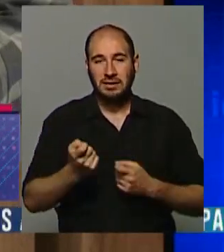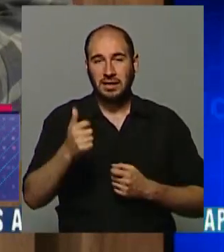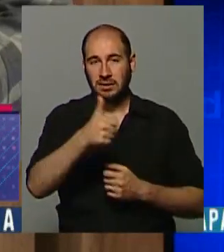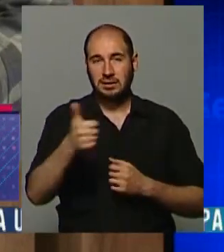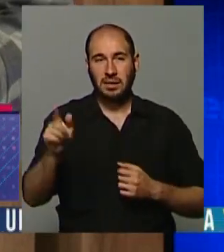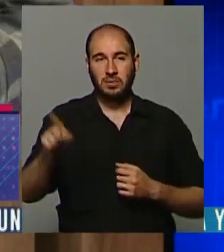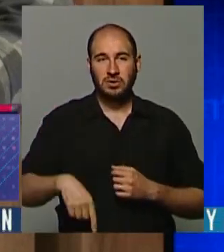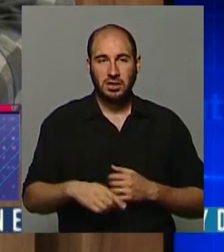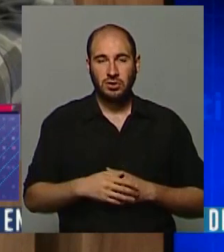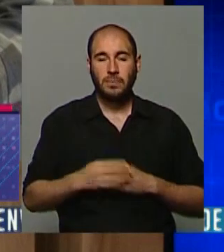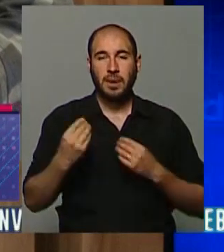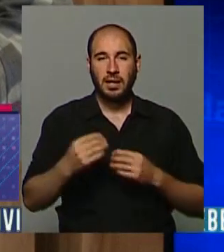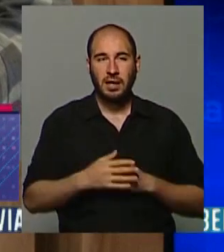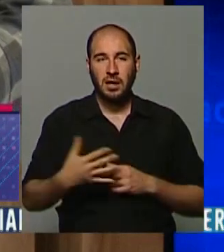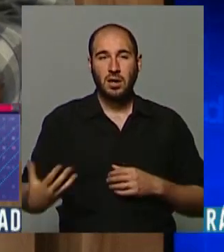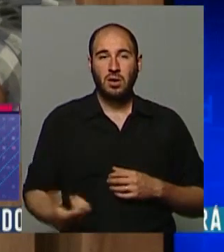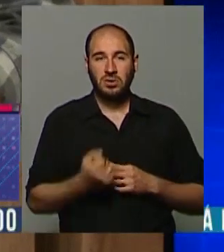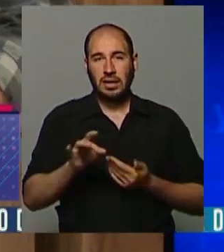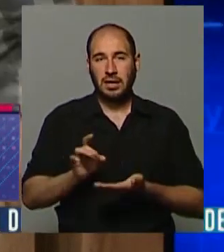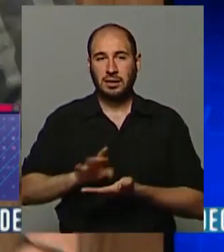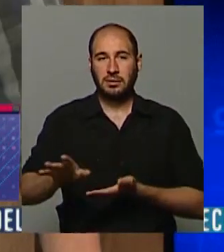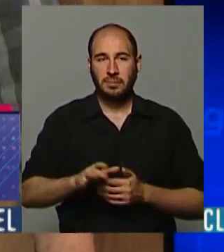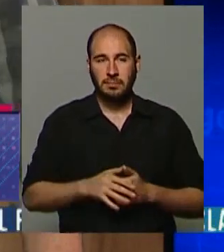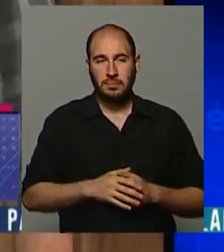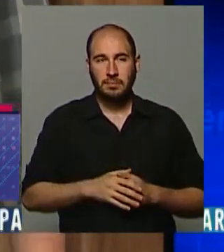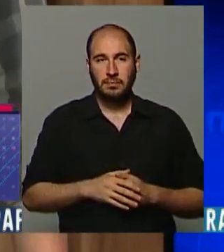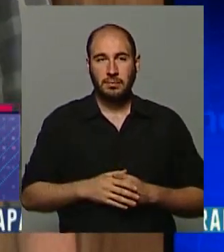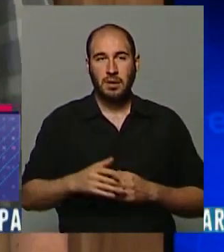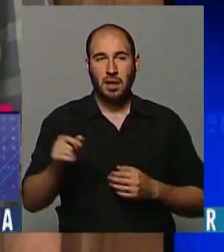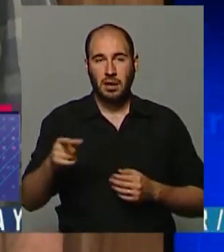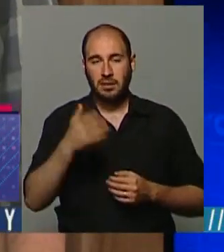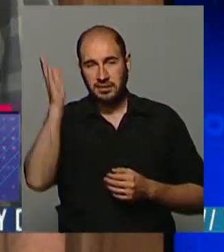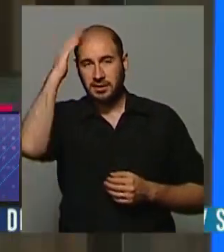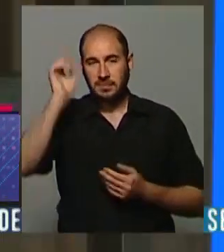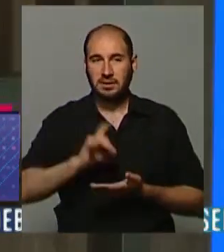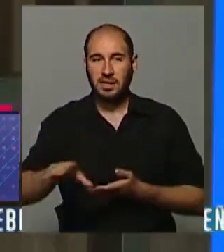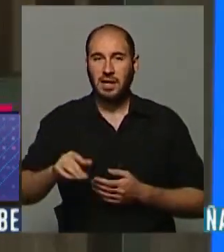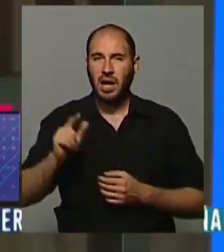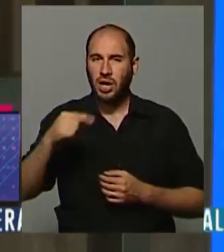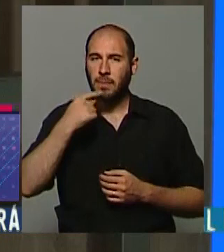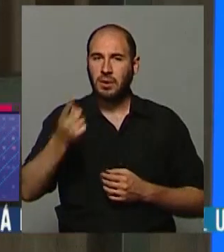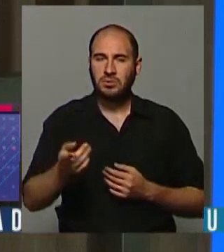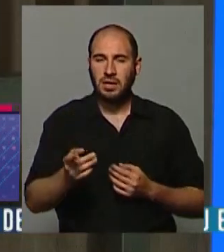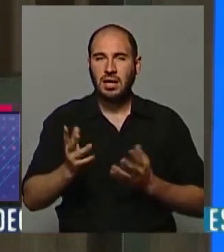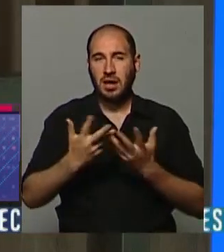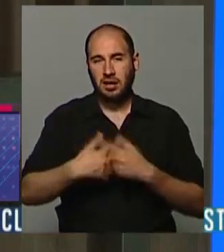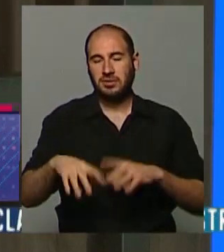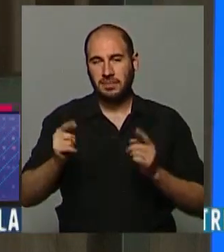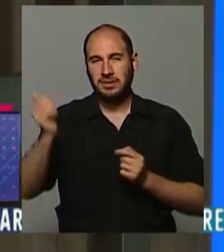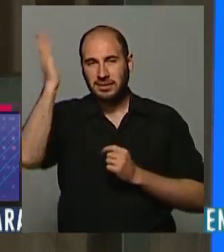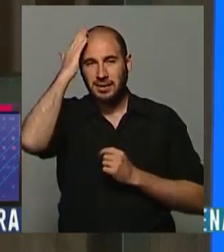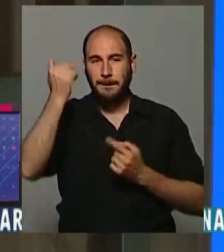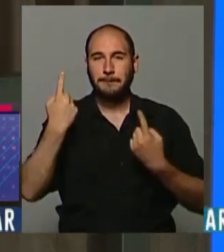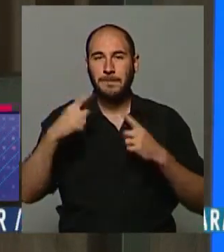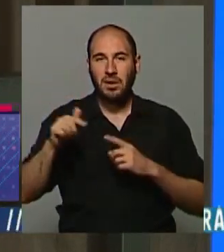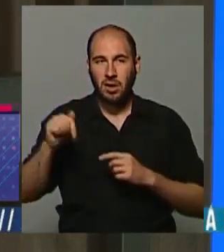¿no es cierto?, para lograr la destitución de Donald Trump. Bueno, y ahora te pregunto algo más relacionado también con Donald Trump, pero